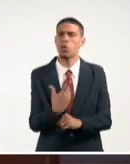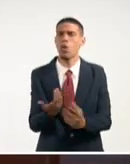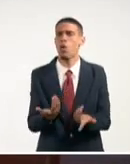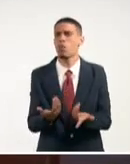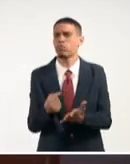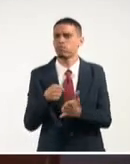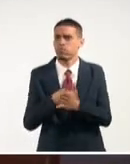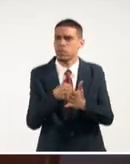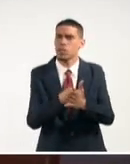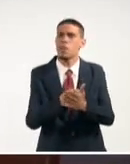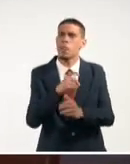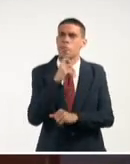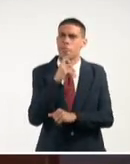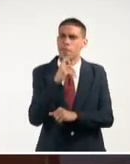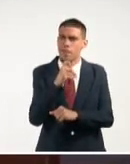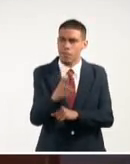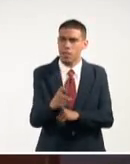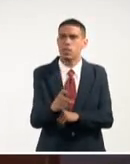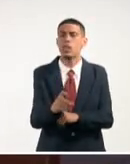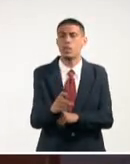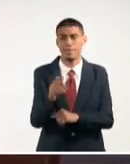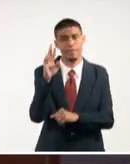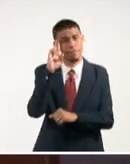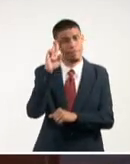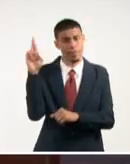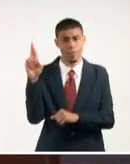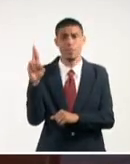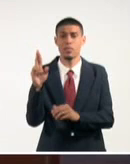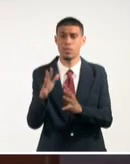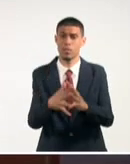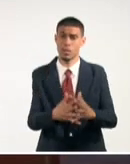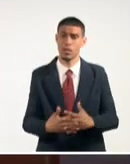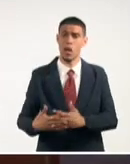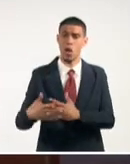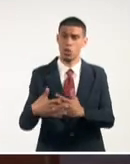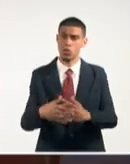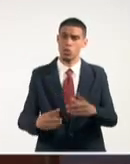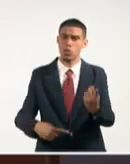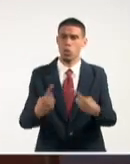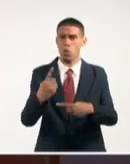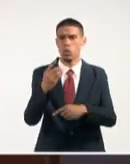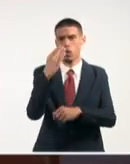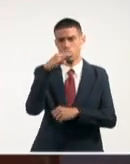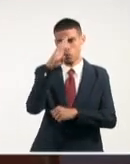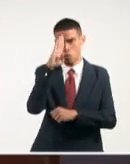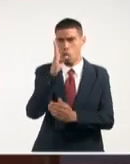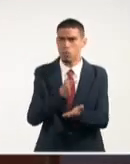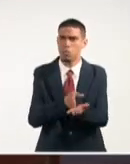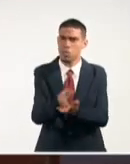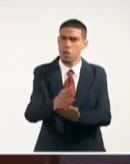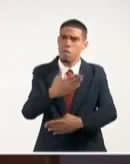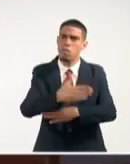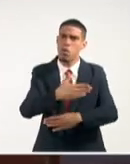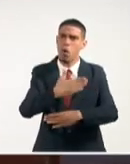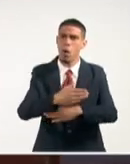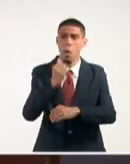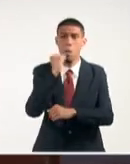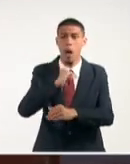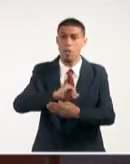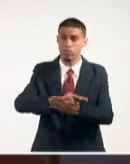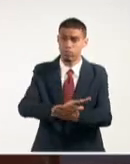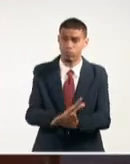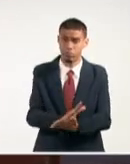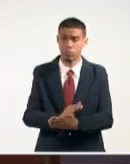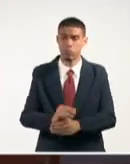la permanente y perversa agresividad del enemigo, que ha acudido incluso